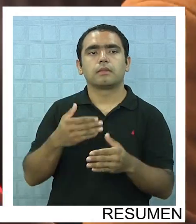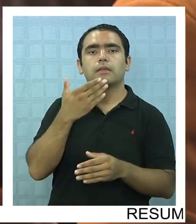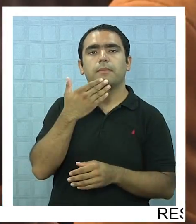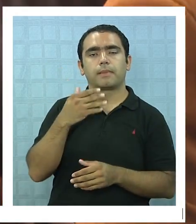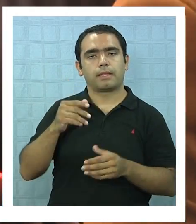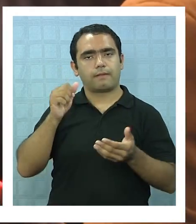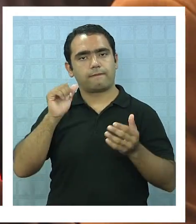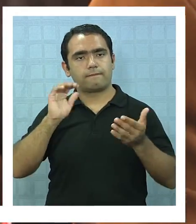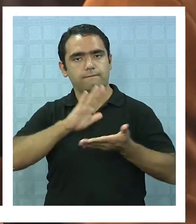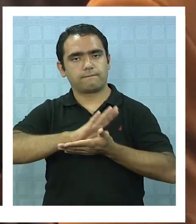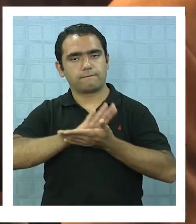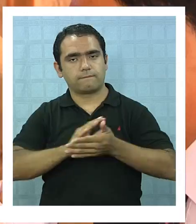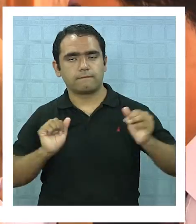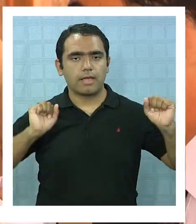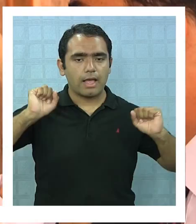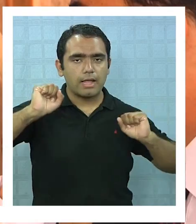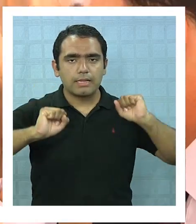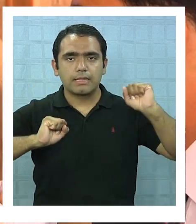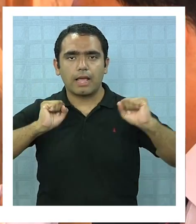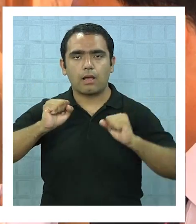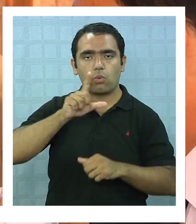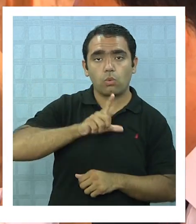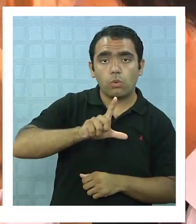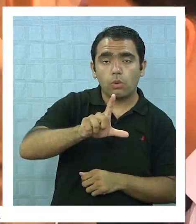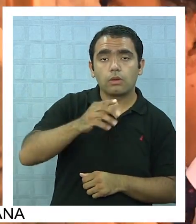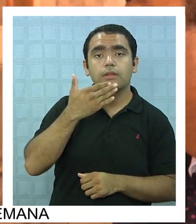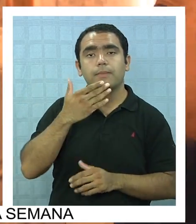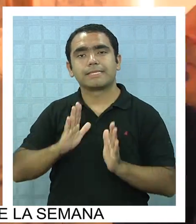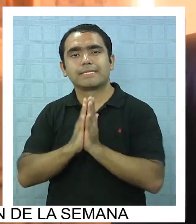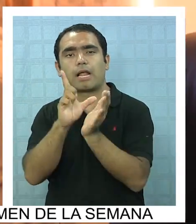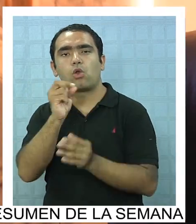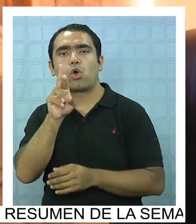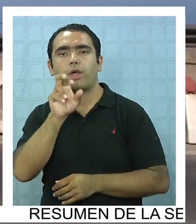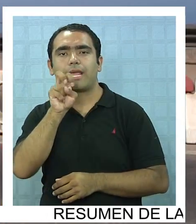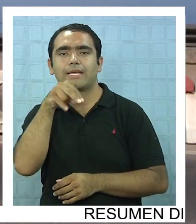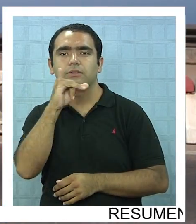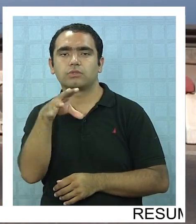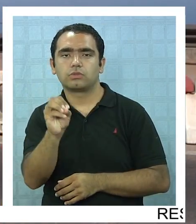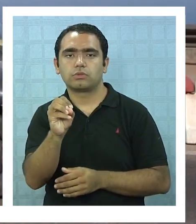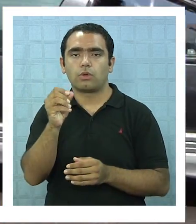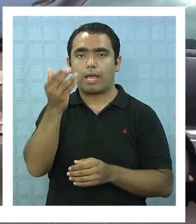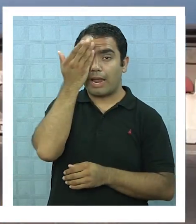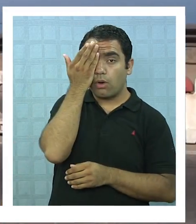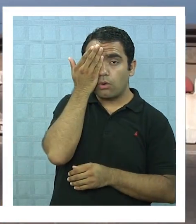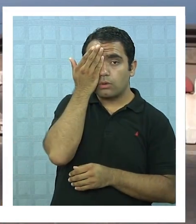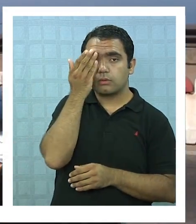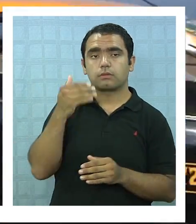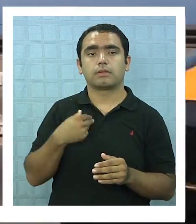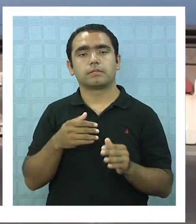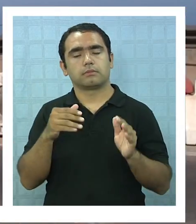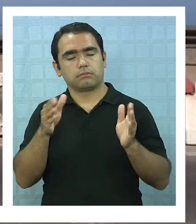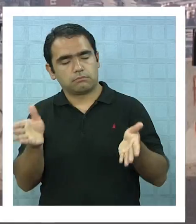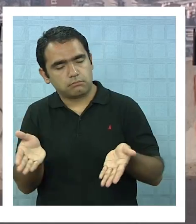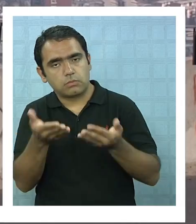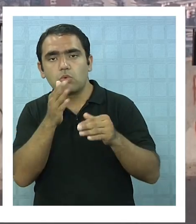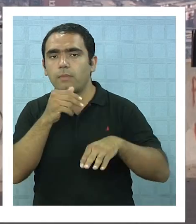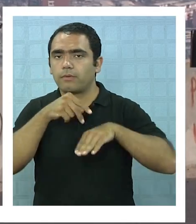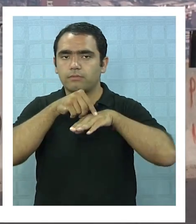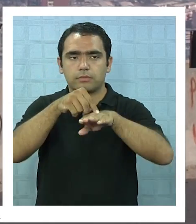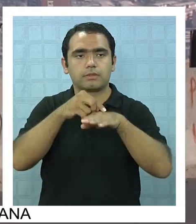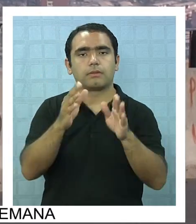festividades de La Tirana en julio y San Lorenzo en agosto. Por esto, las autoridades solicitan a los ciudadanos la mayor